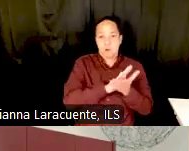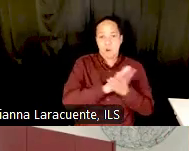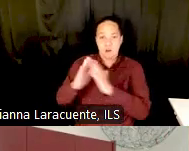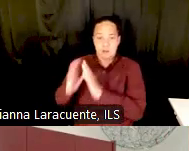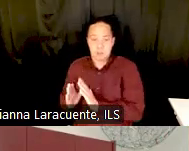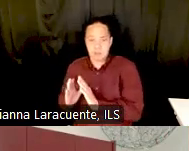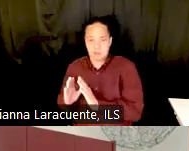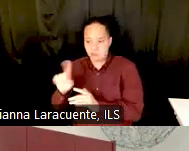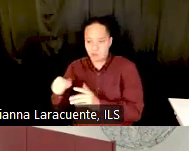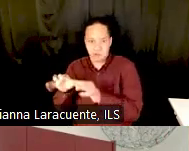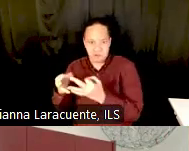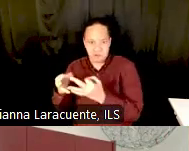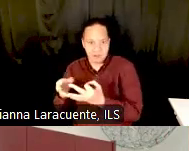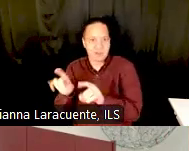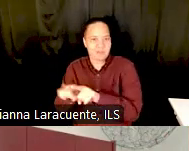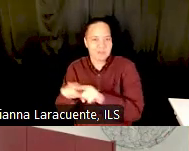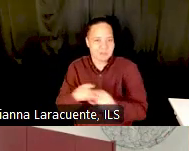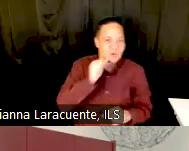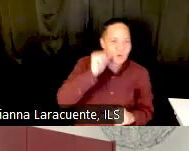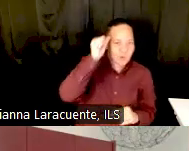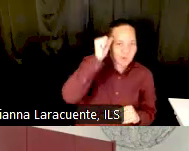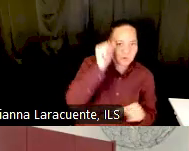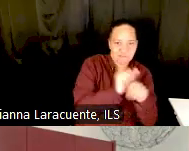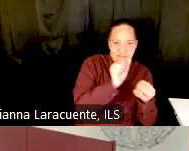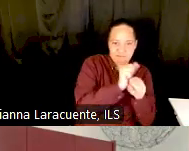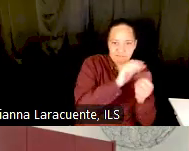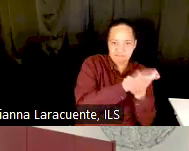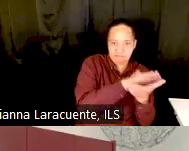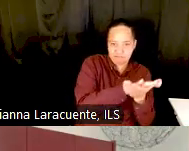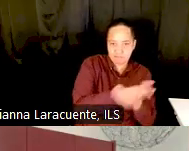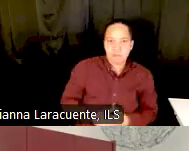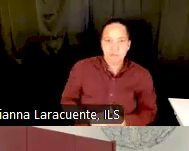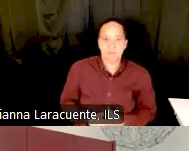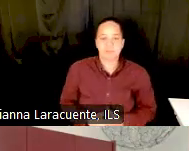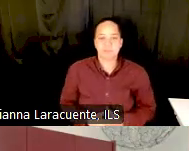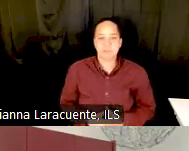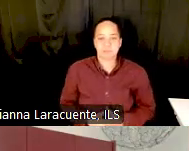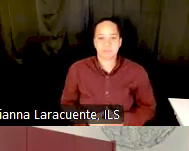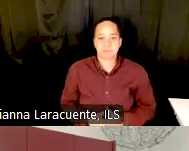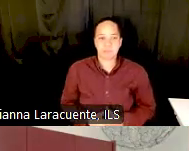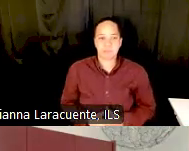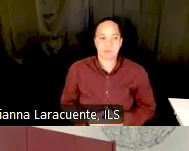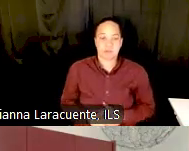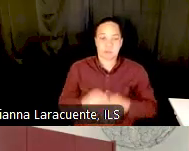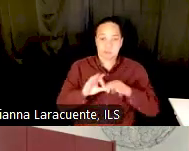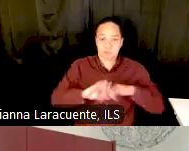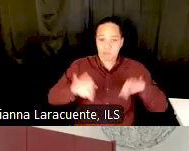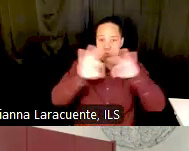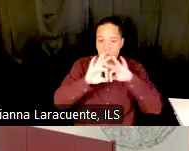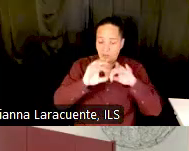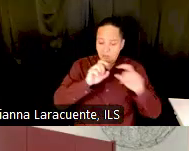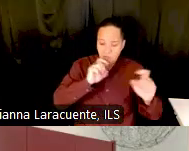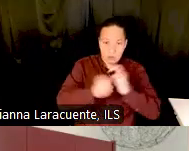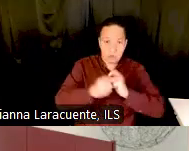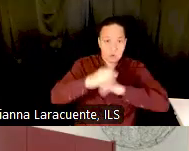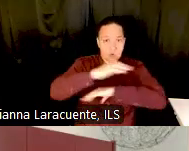de la familia, sino de los adultos que trabajan en las escuelas. Dato importante cuando vemos un cambio en la conducta de los niños